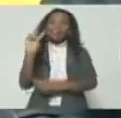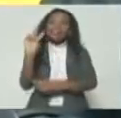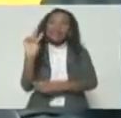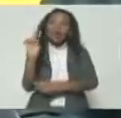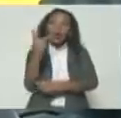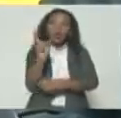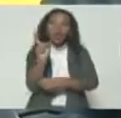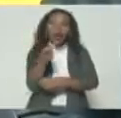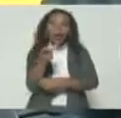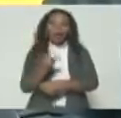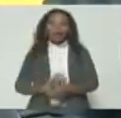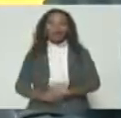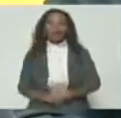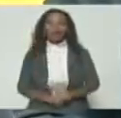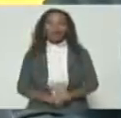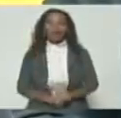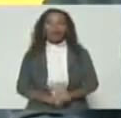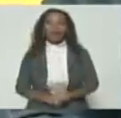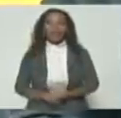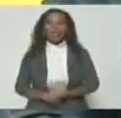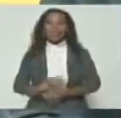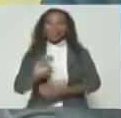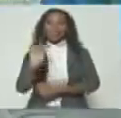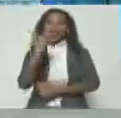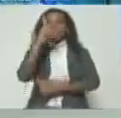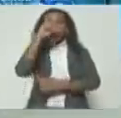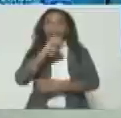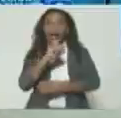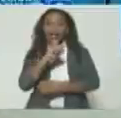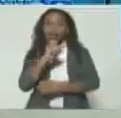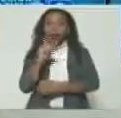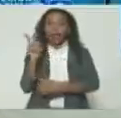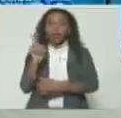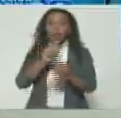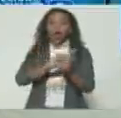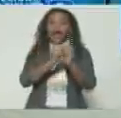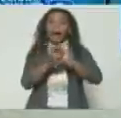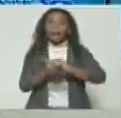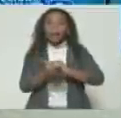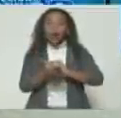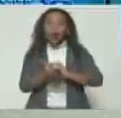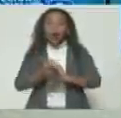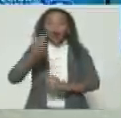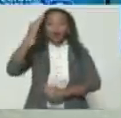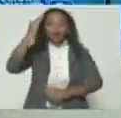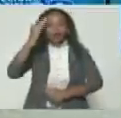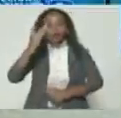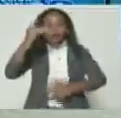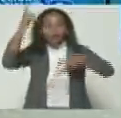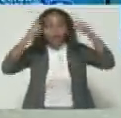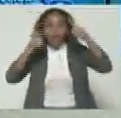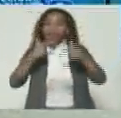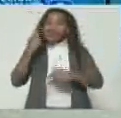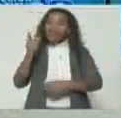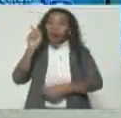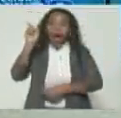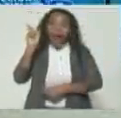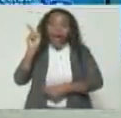grado. Segundo año. Eso lo cambió el comandante Chávez. Tiene que decirle allá en el